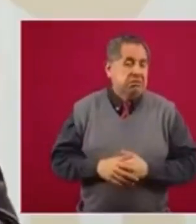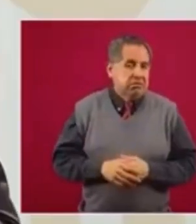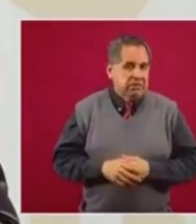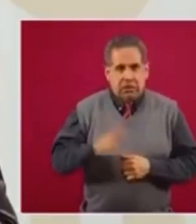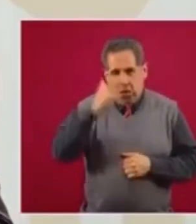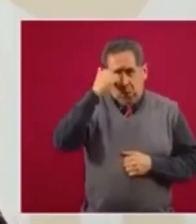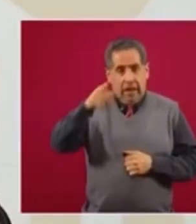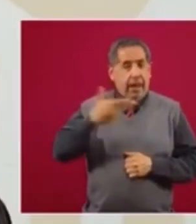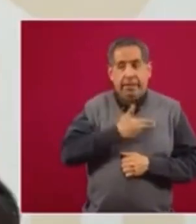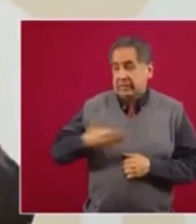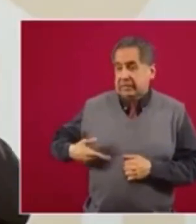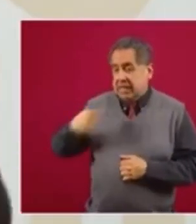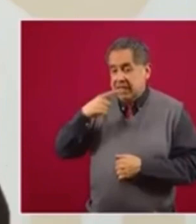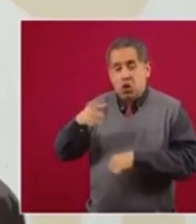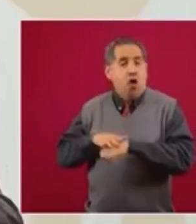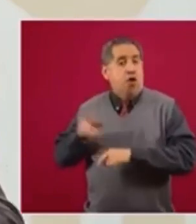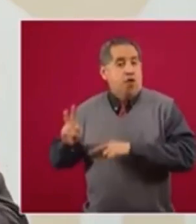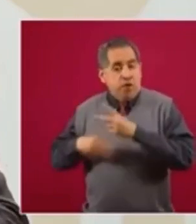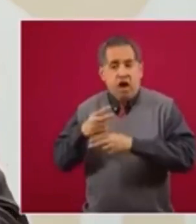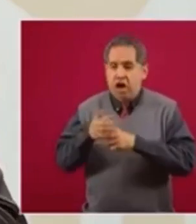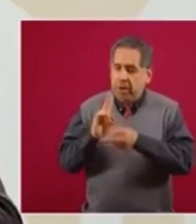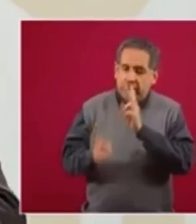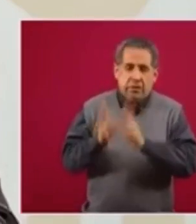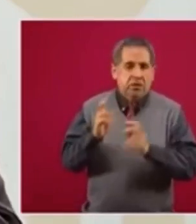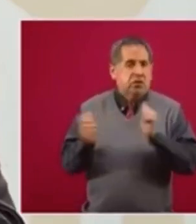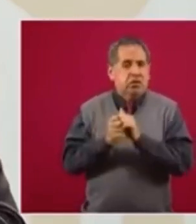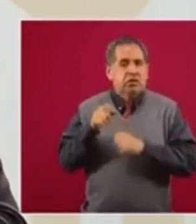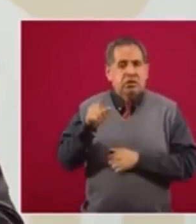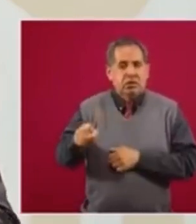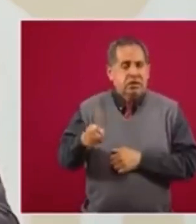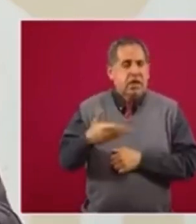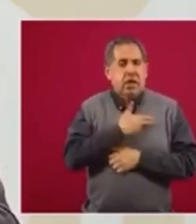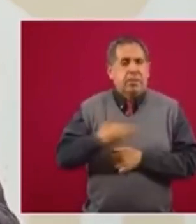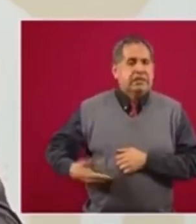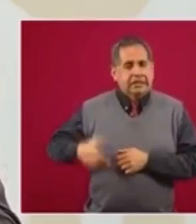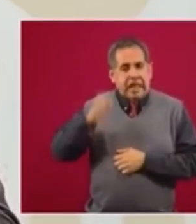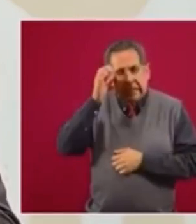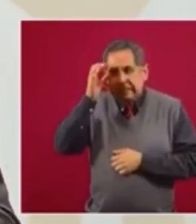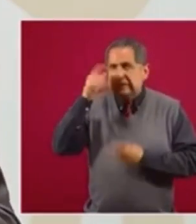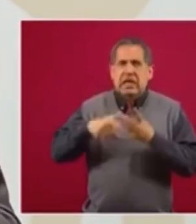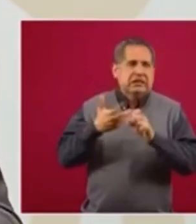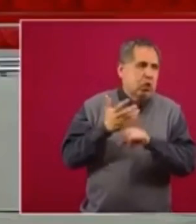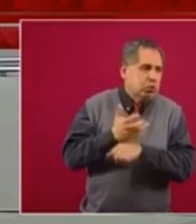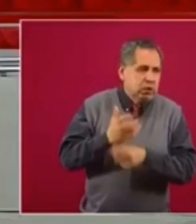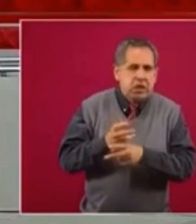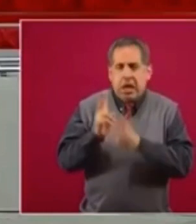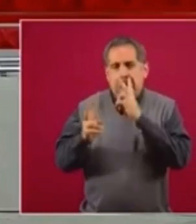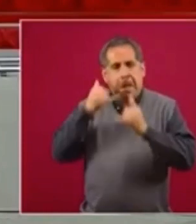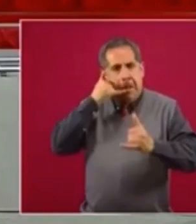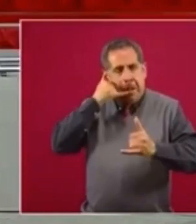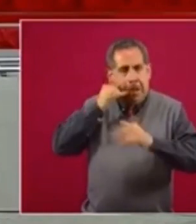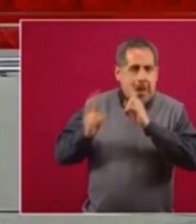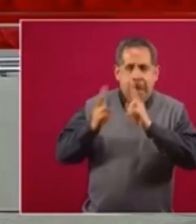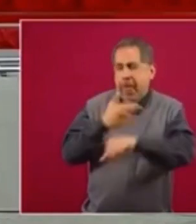señor presidente incluso personalmente habló con el presidente de China, de Estados Unidos, y hizo